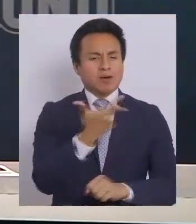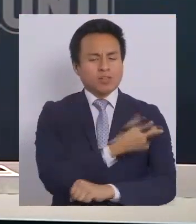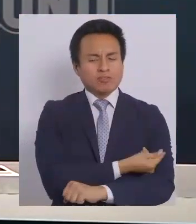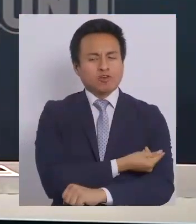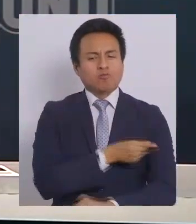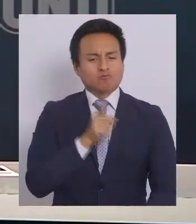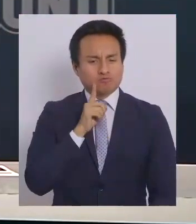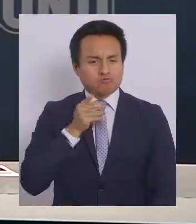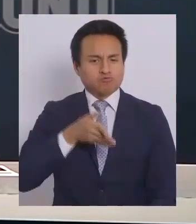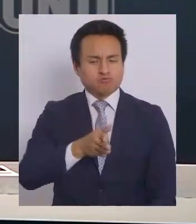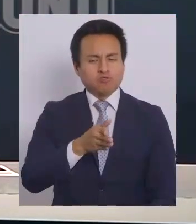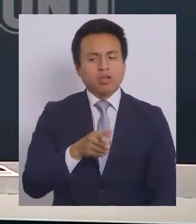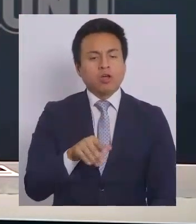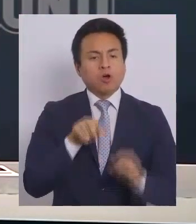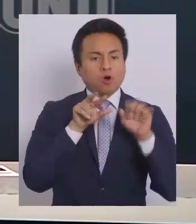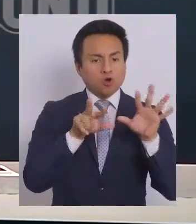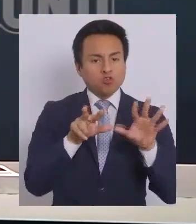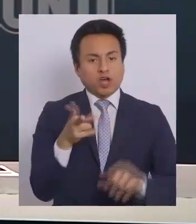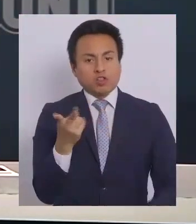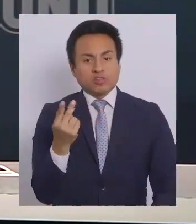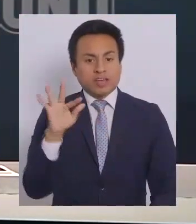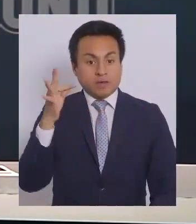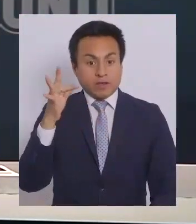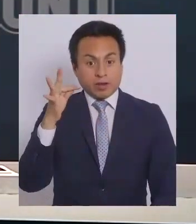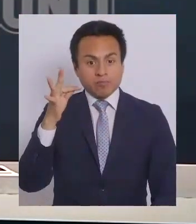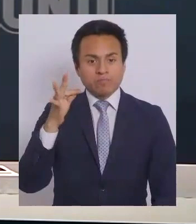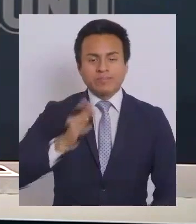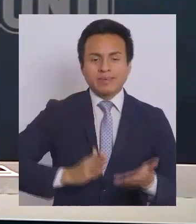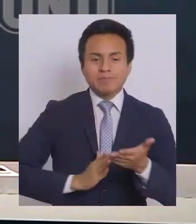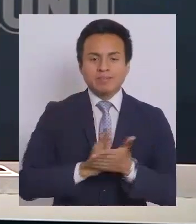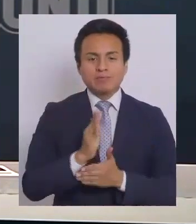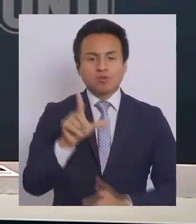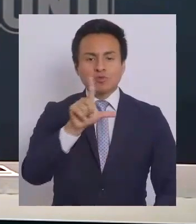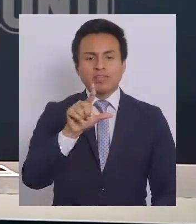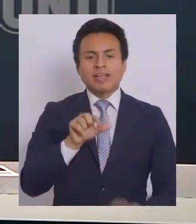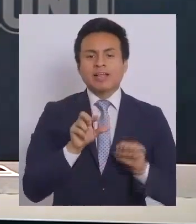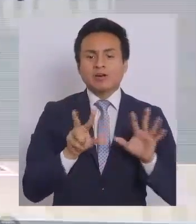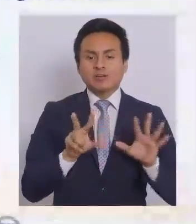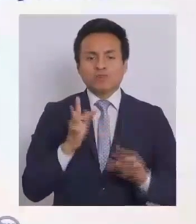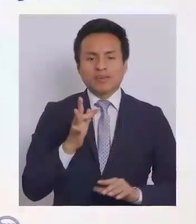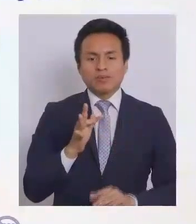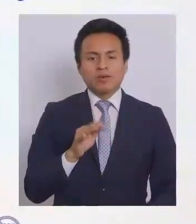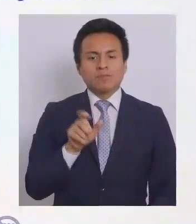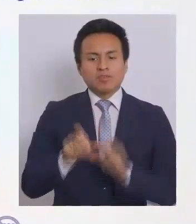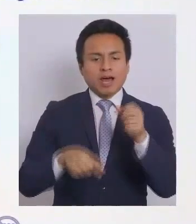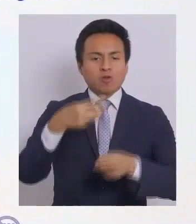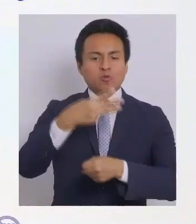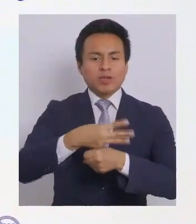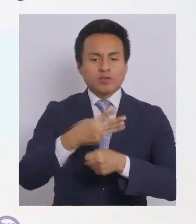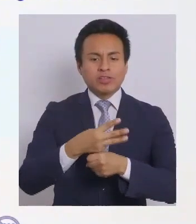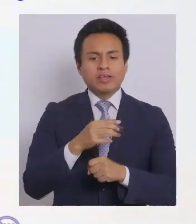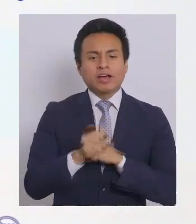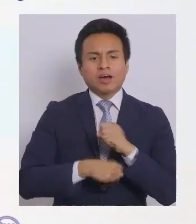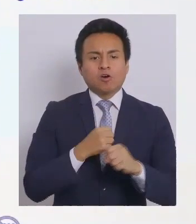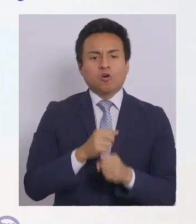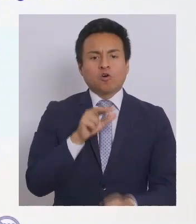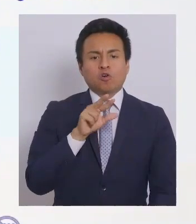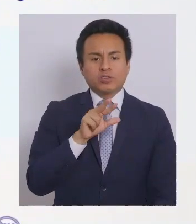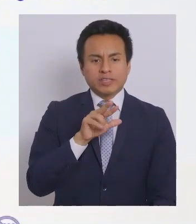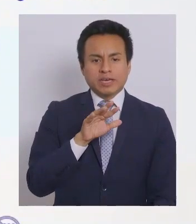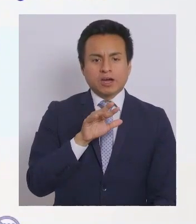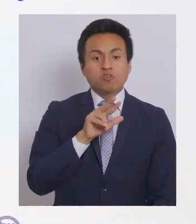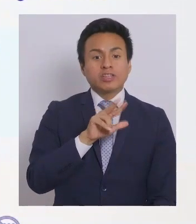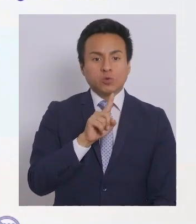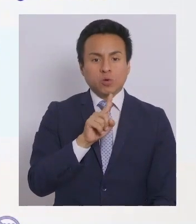es entre el 8 y el 12 de febrero partimos el lunes 8 con los adultos mayores entre 85 entre